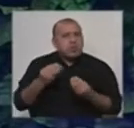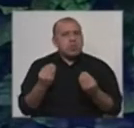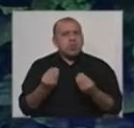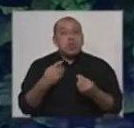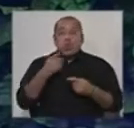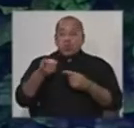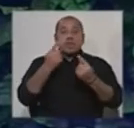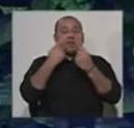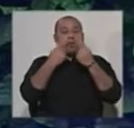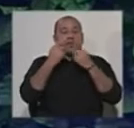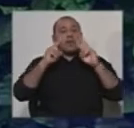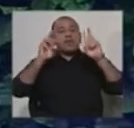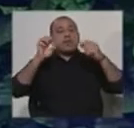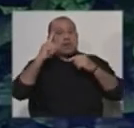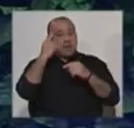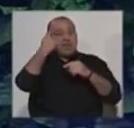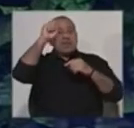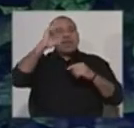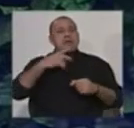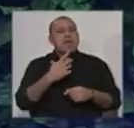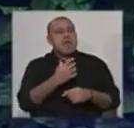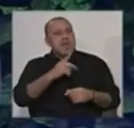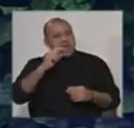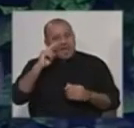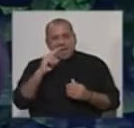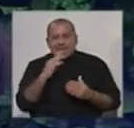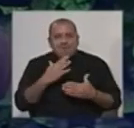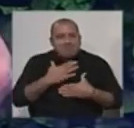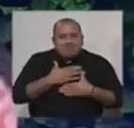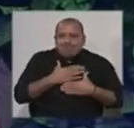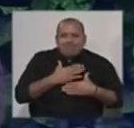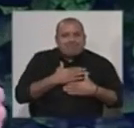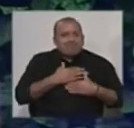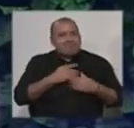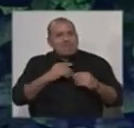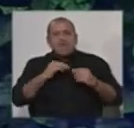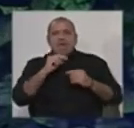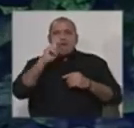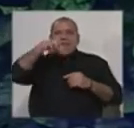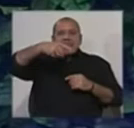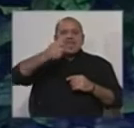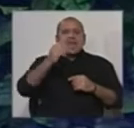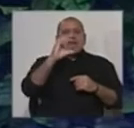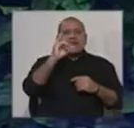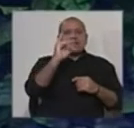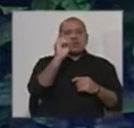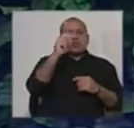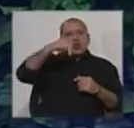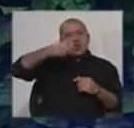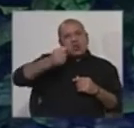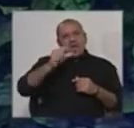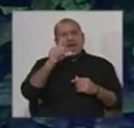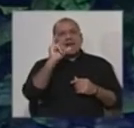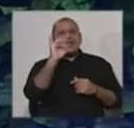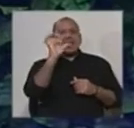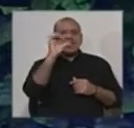sobre la idea del nacionalismo y no es lo mismo no separatismo independentismo que nacionalismo pero yo creo que el nacionalismo como